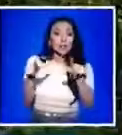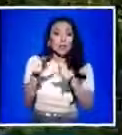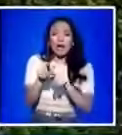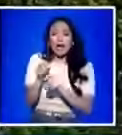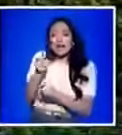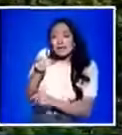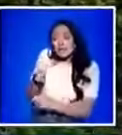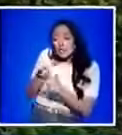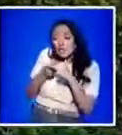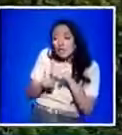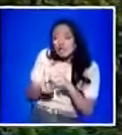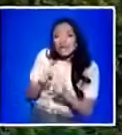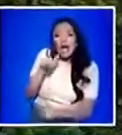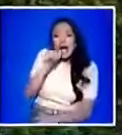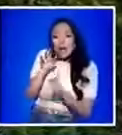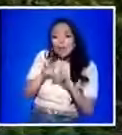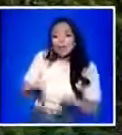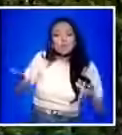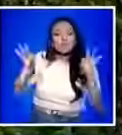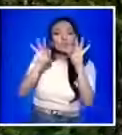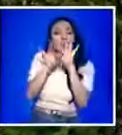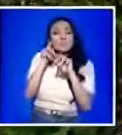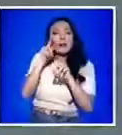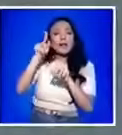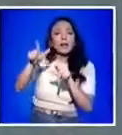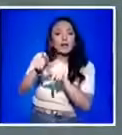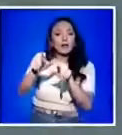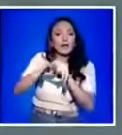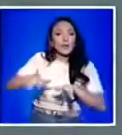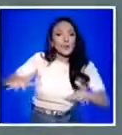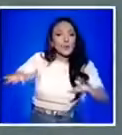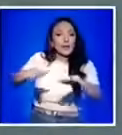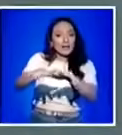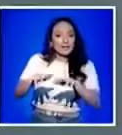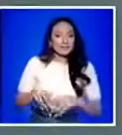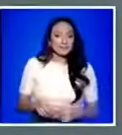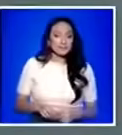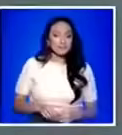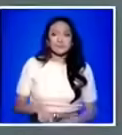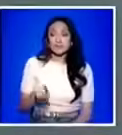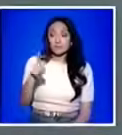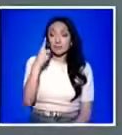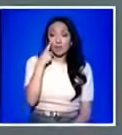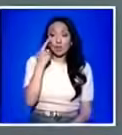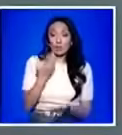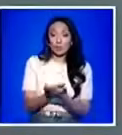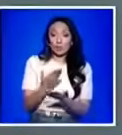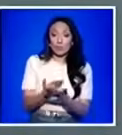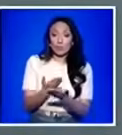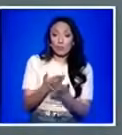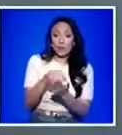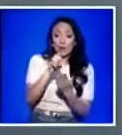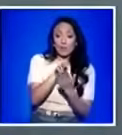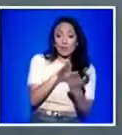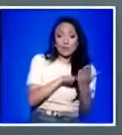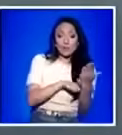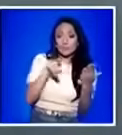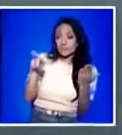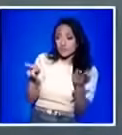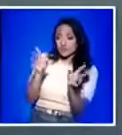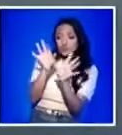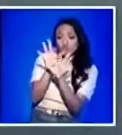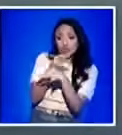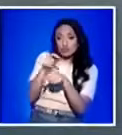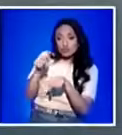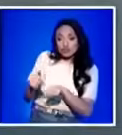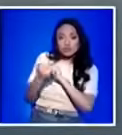agua dulce para la flora y fauna de la zona. Una prueba de proyectos de conservación que funcionan en el